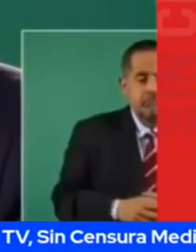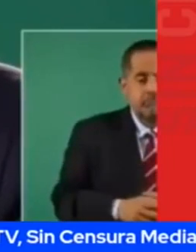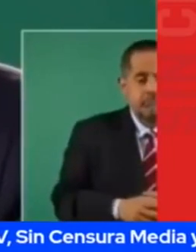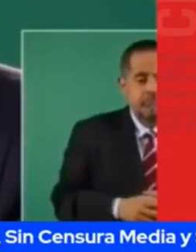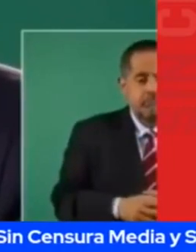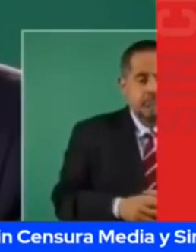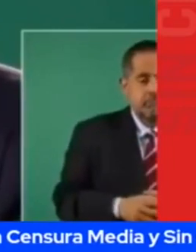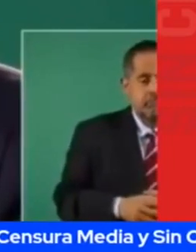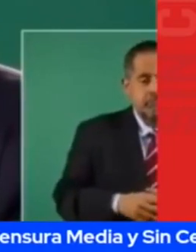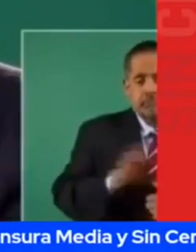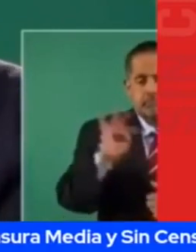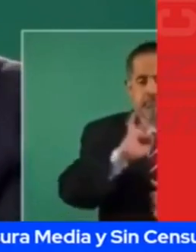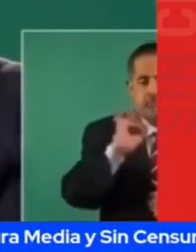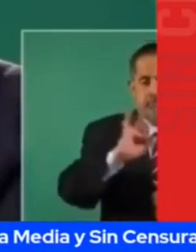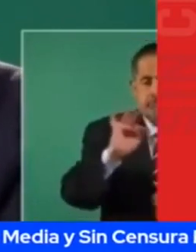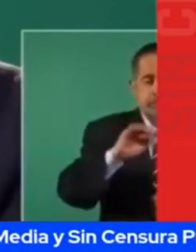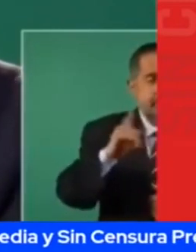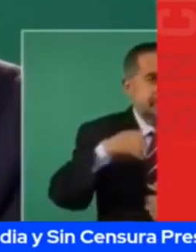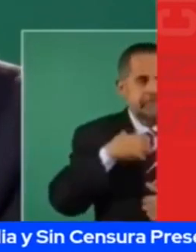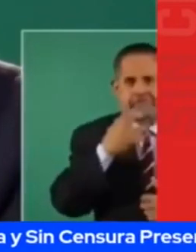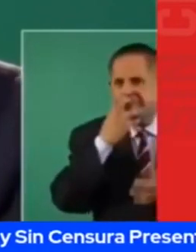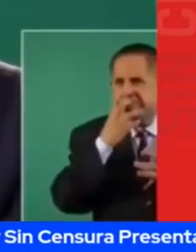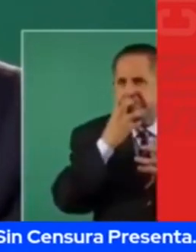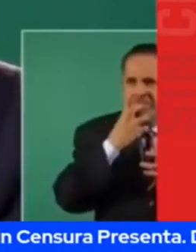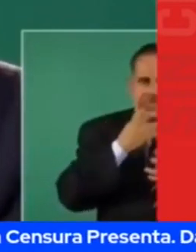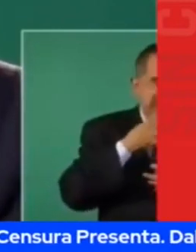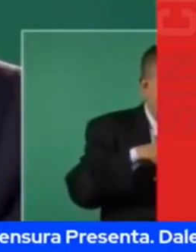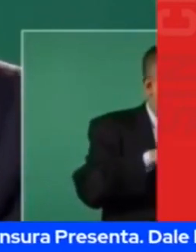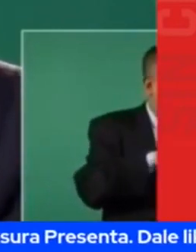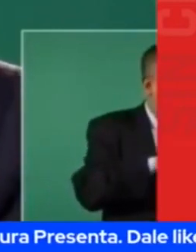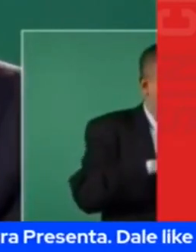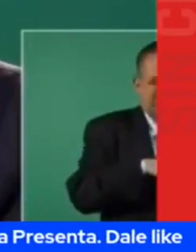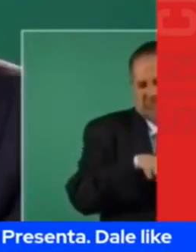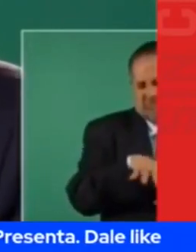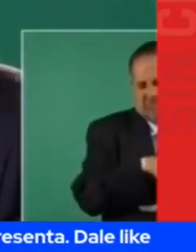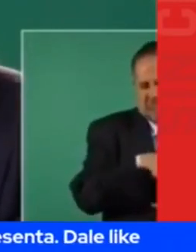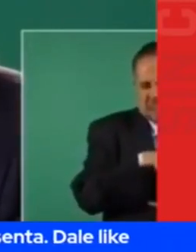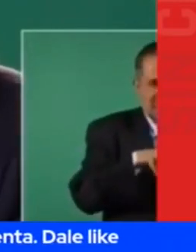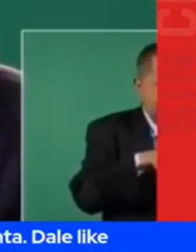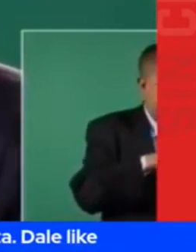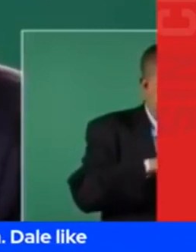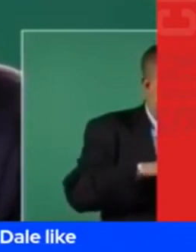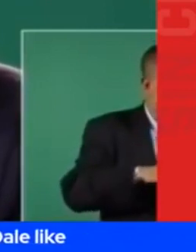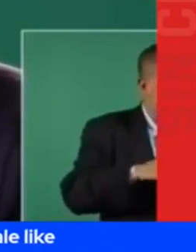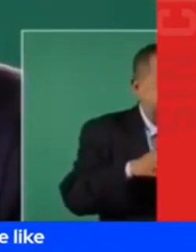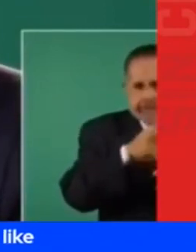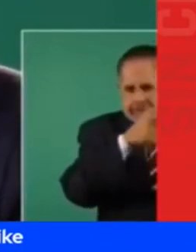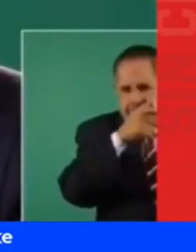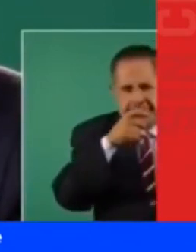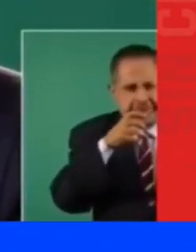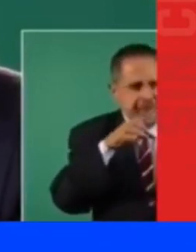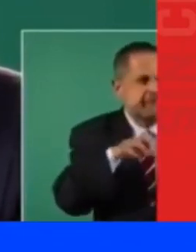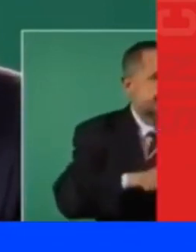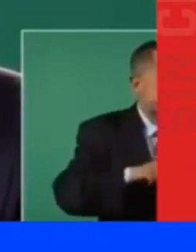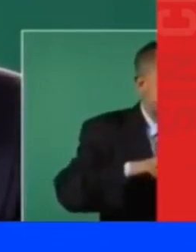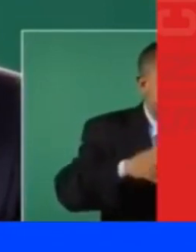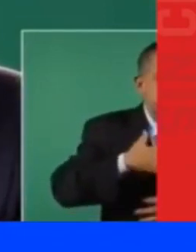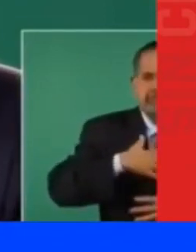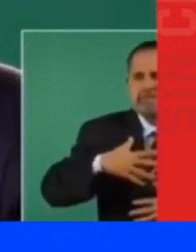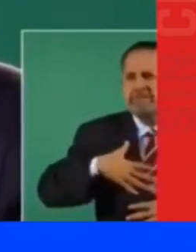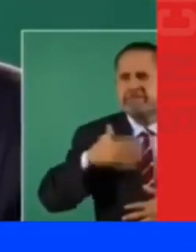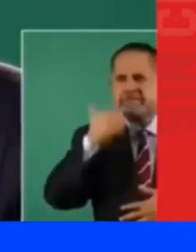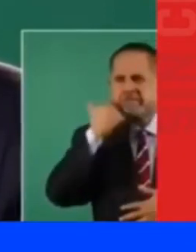Si fuese yo un ambicioso vulgar, si lo único que me